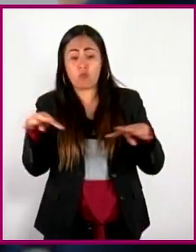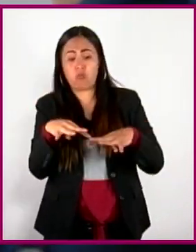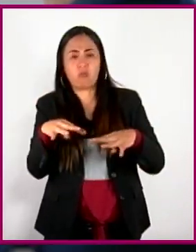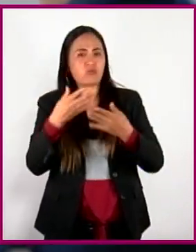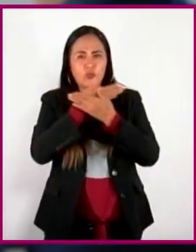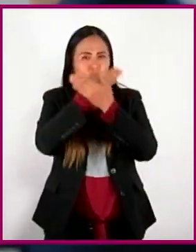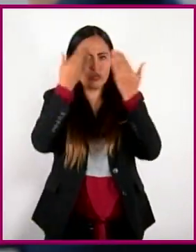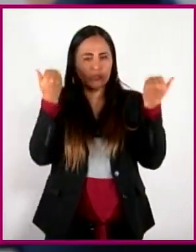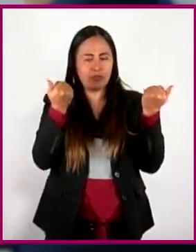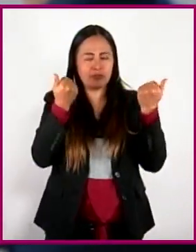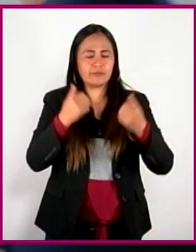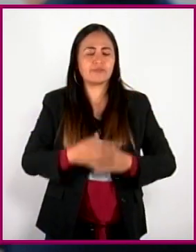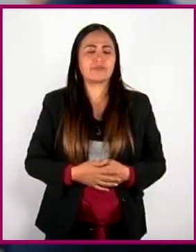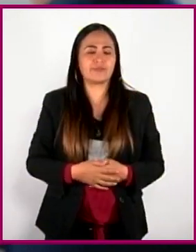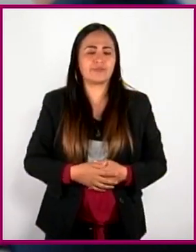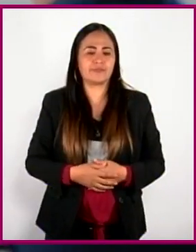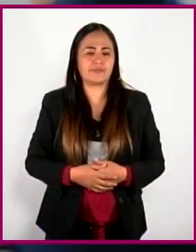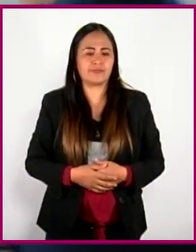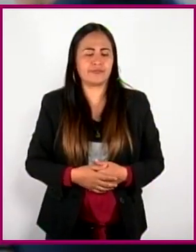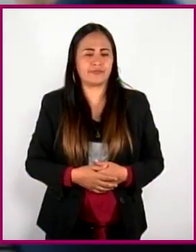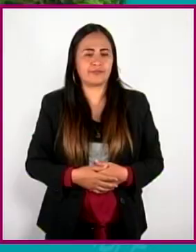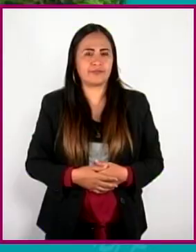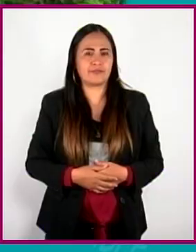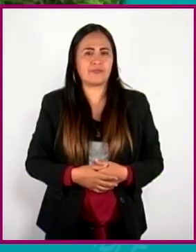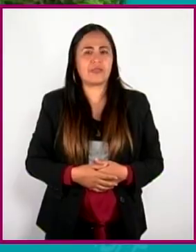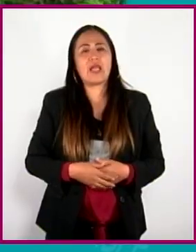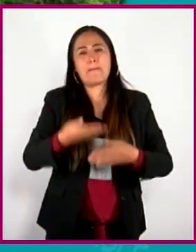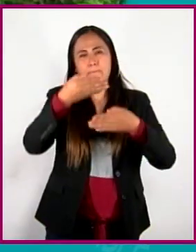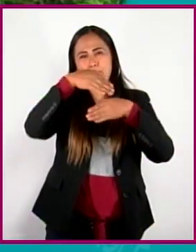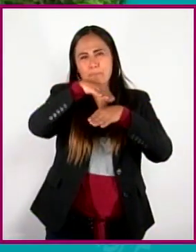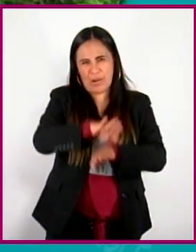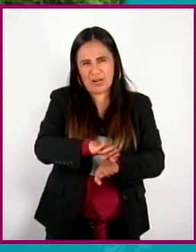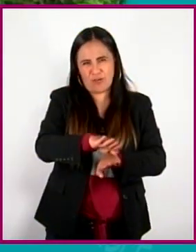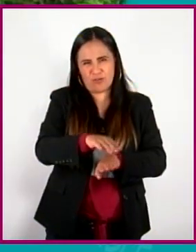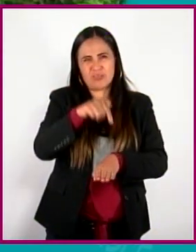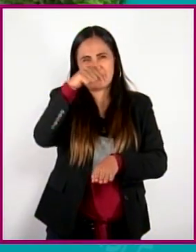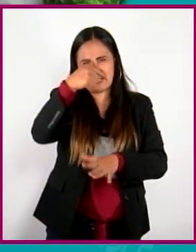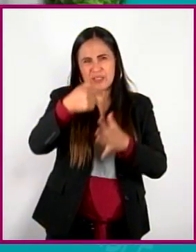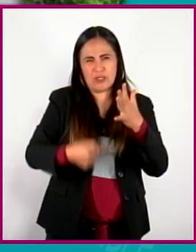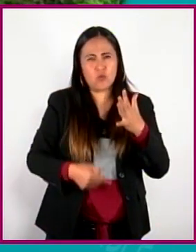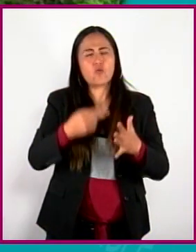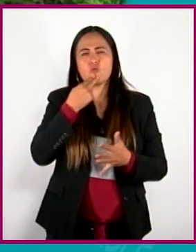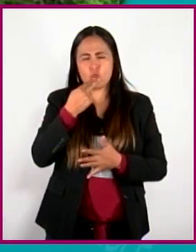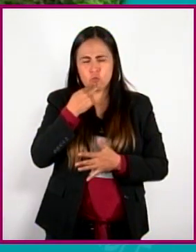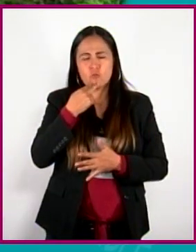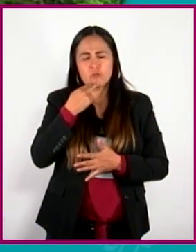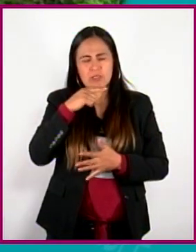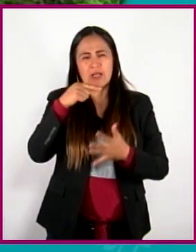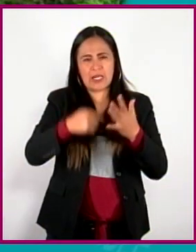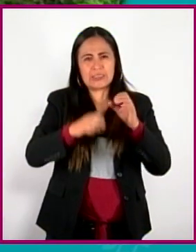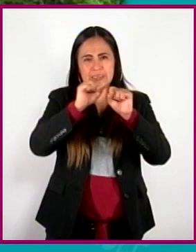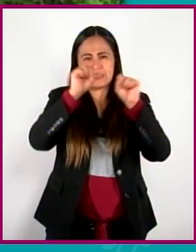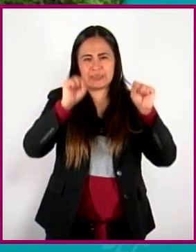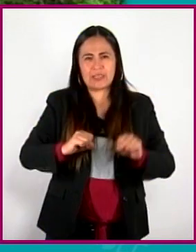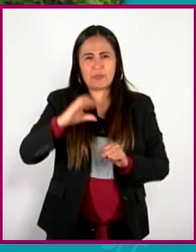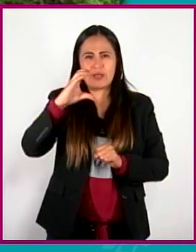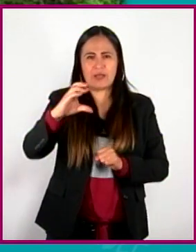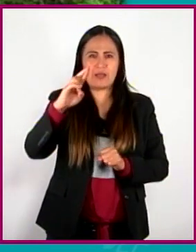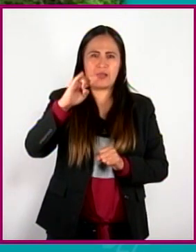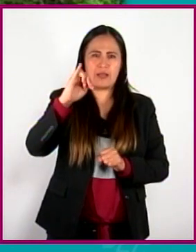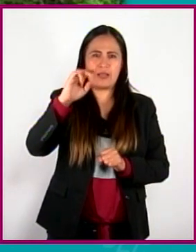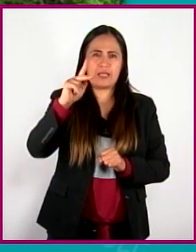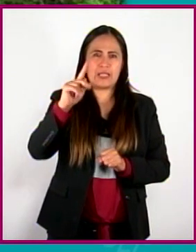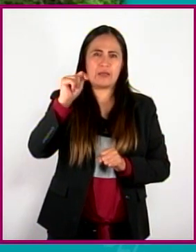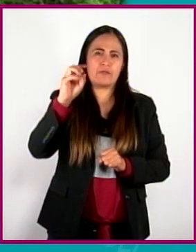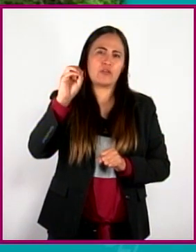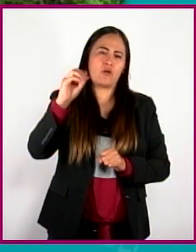información. Bueno, en las instituciones bancarias y financieras realmente se usan muchos sistemas criptográficos diferentes dependiendo del tipo de